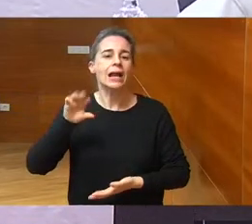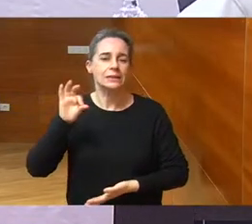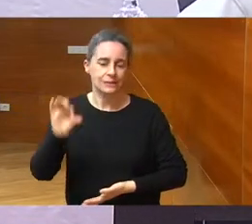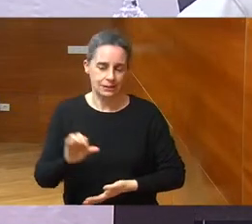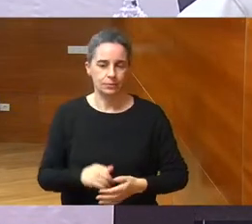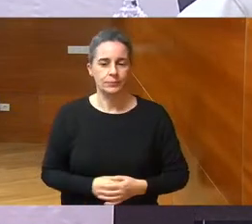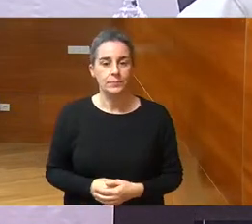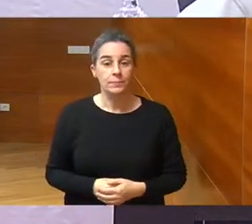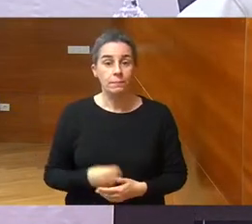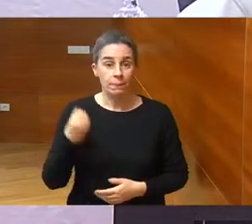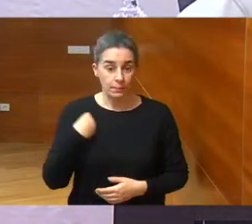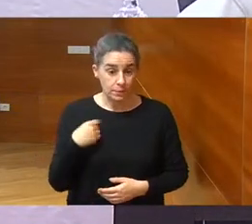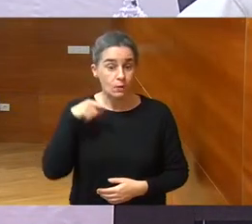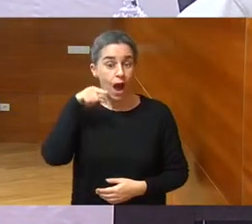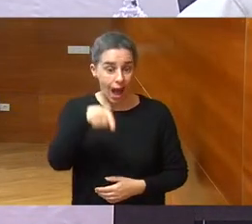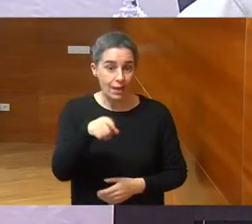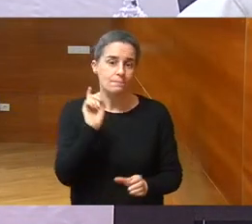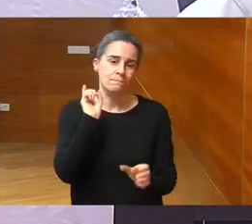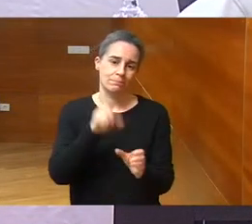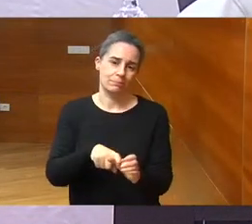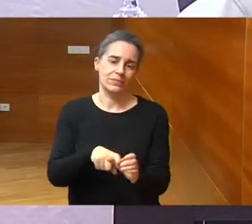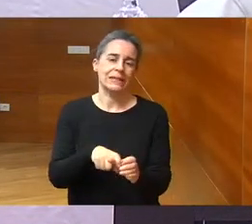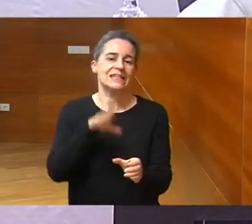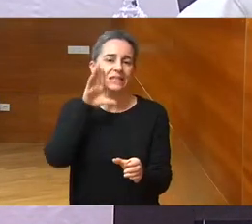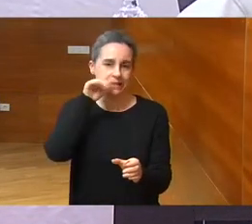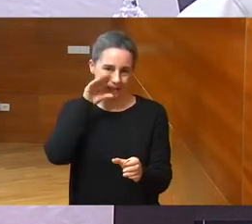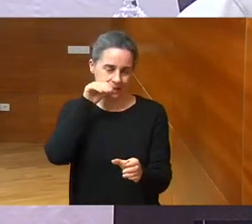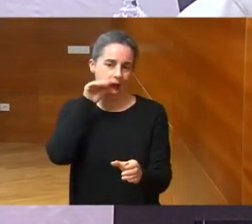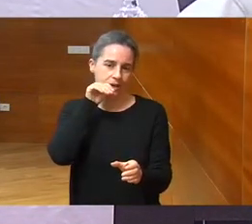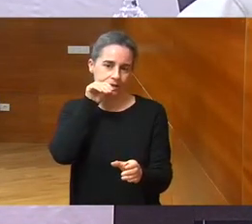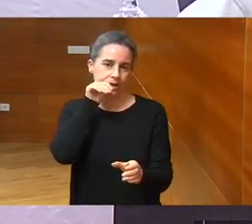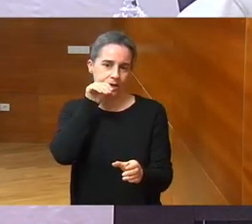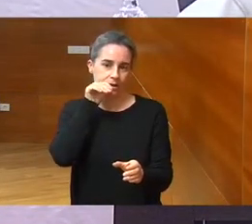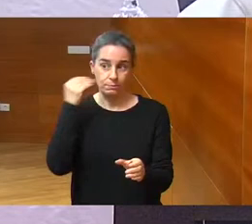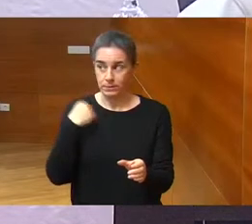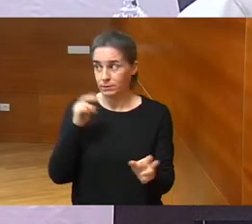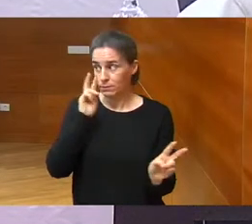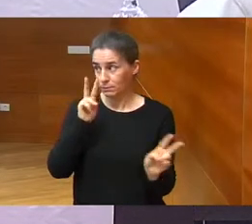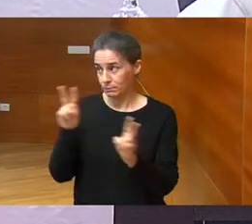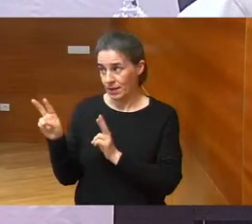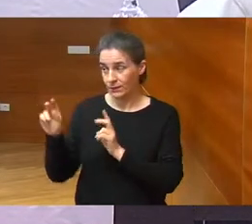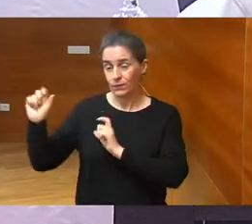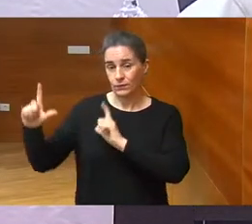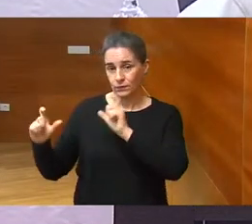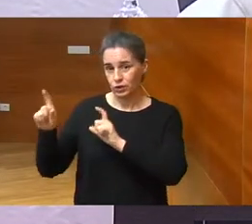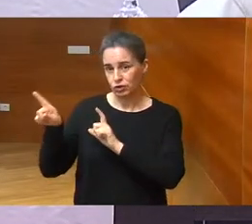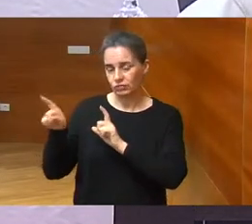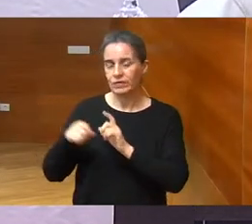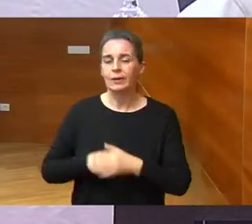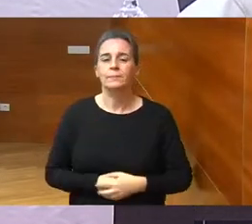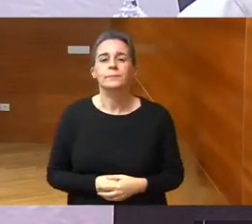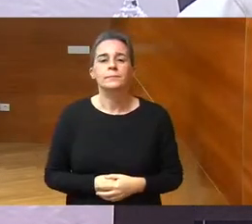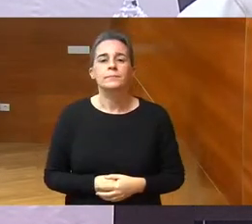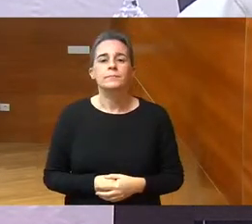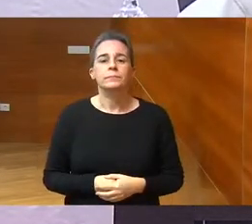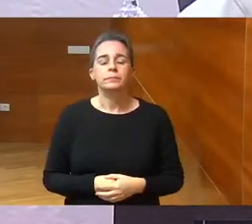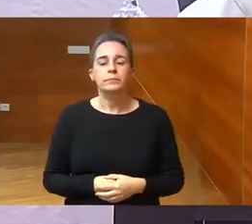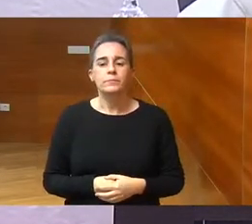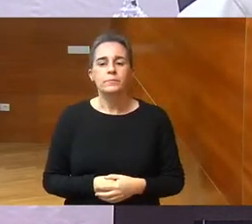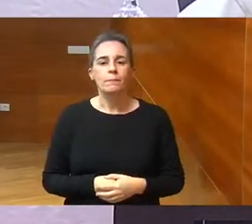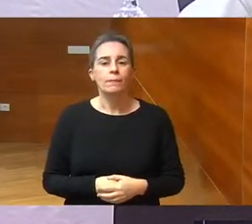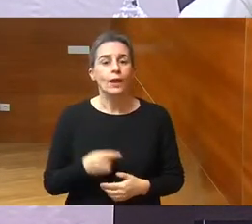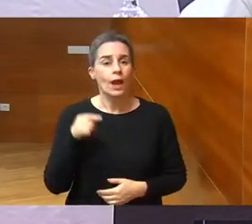Alí participaba chichana está en concreto está aquí obtuvieron el